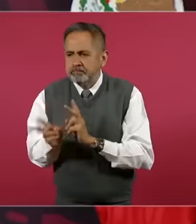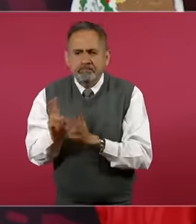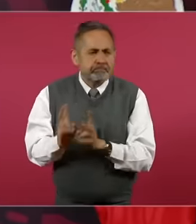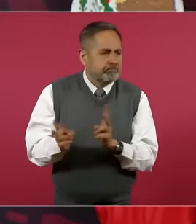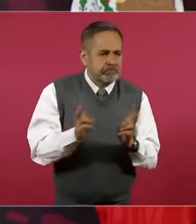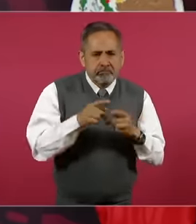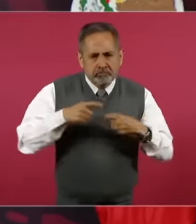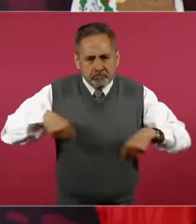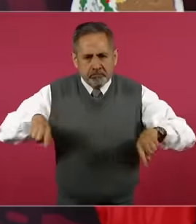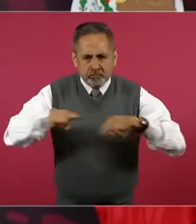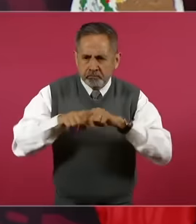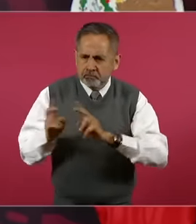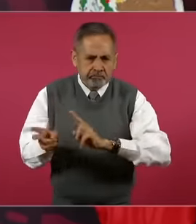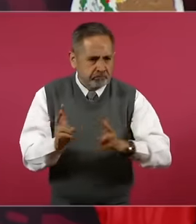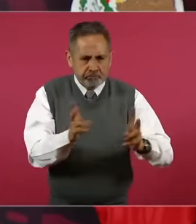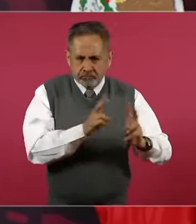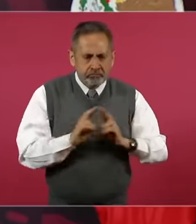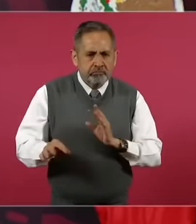platiquemos